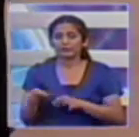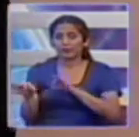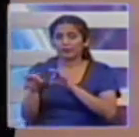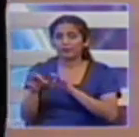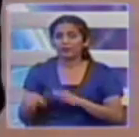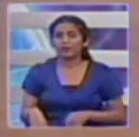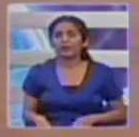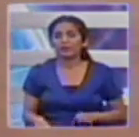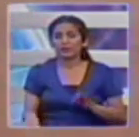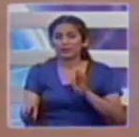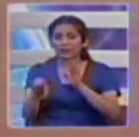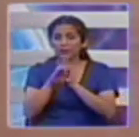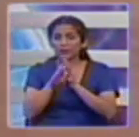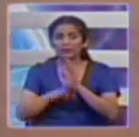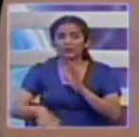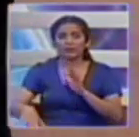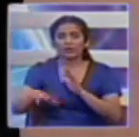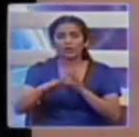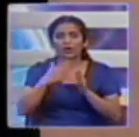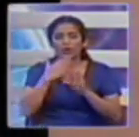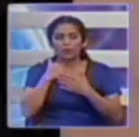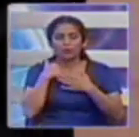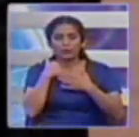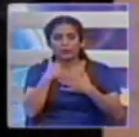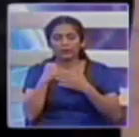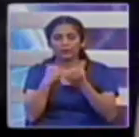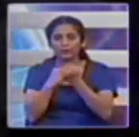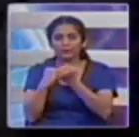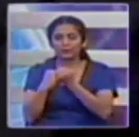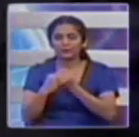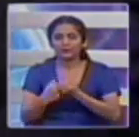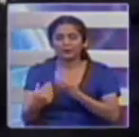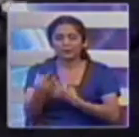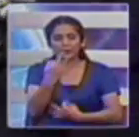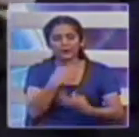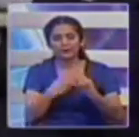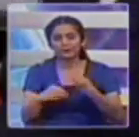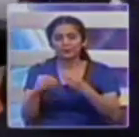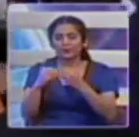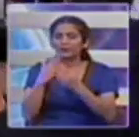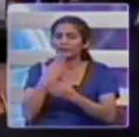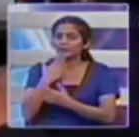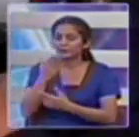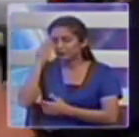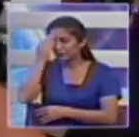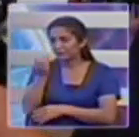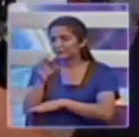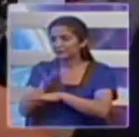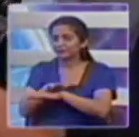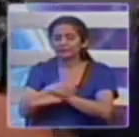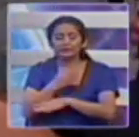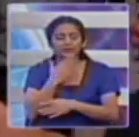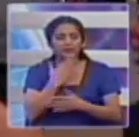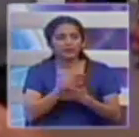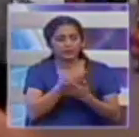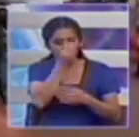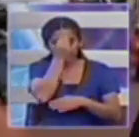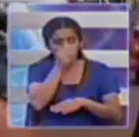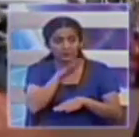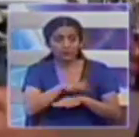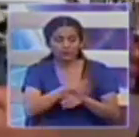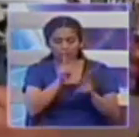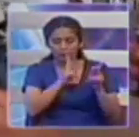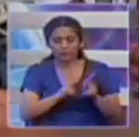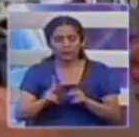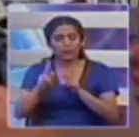presentado esta mañana en la ciudad de Cuenca, el Plan de Seguridad y Convivencia Ciudadana. ¿De qué se trata, coronel? Buenas tardes. Bueno, muchísimas gracias. Buenas tardes. Justamente es un plan en donde se ha estructurado